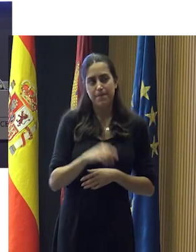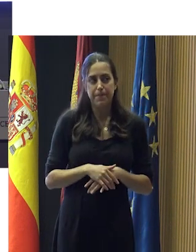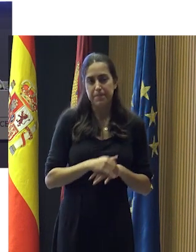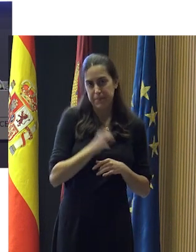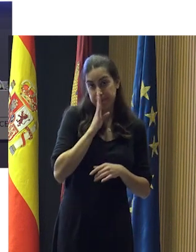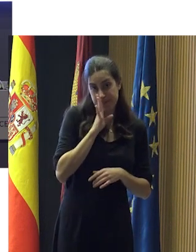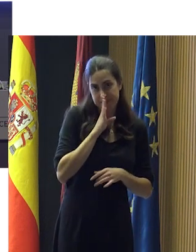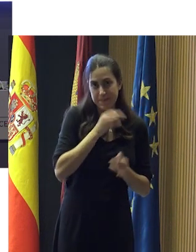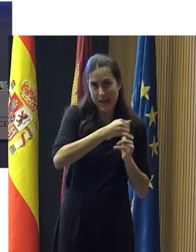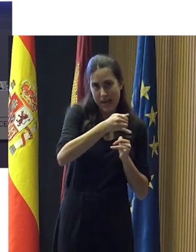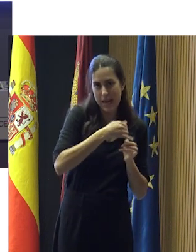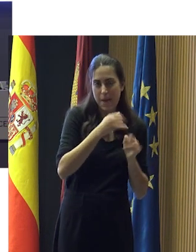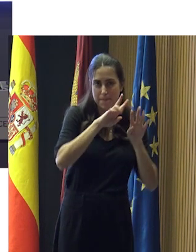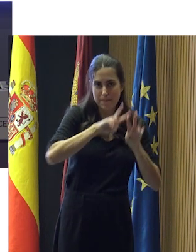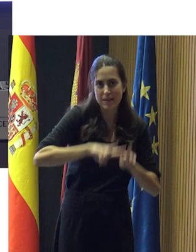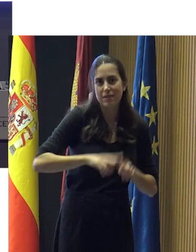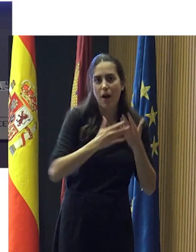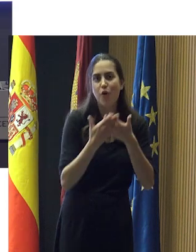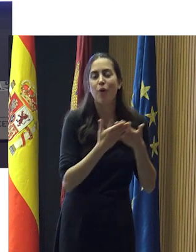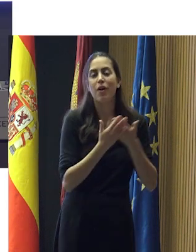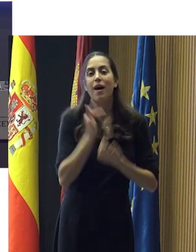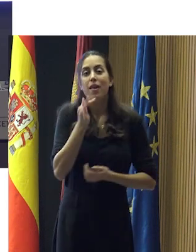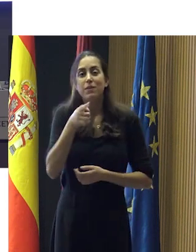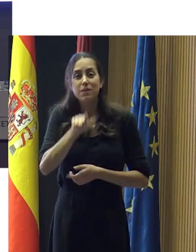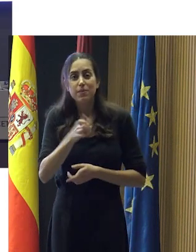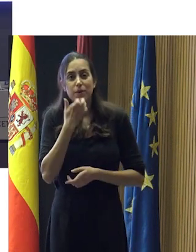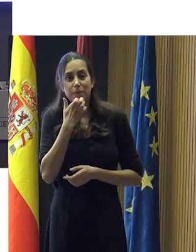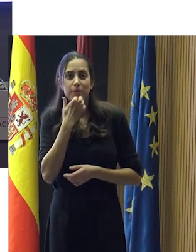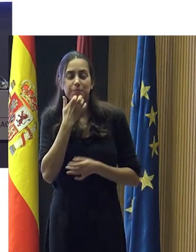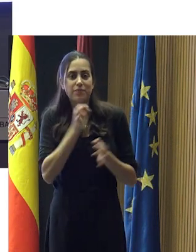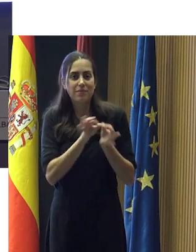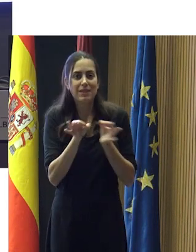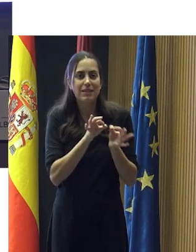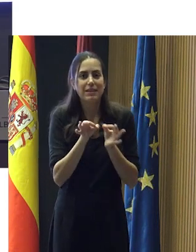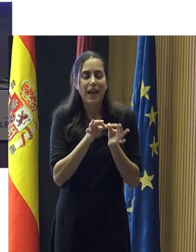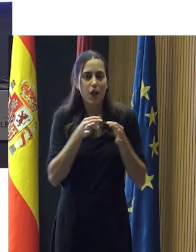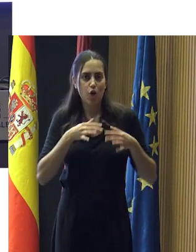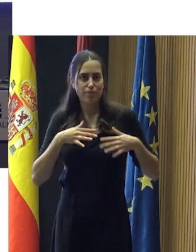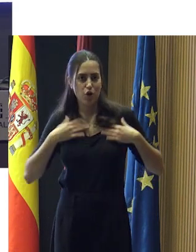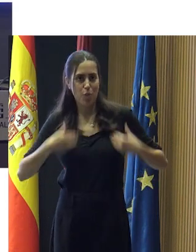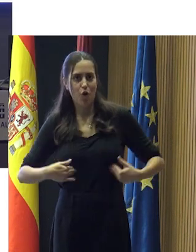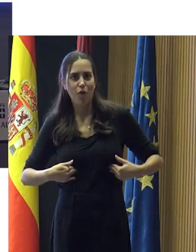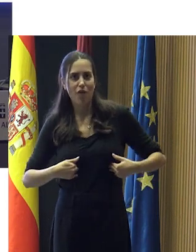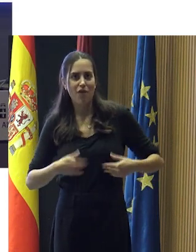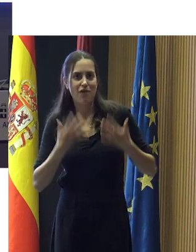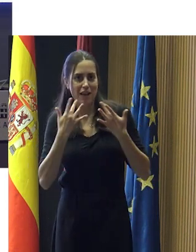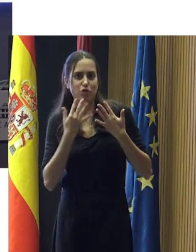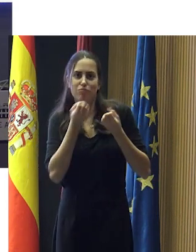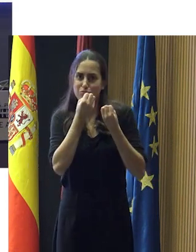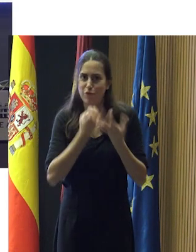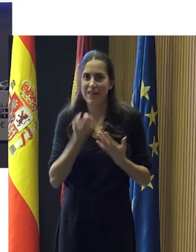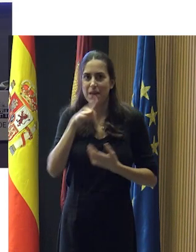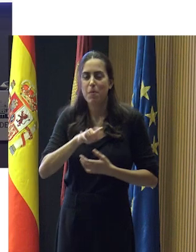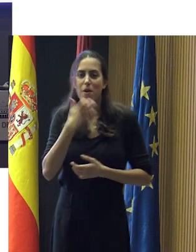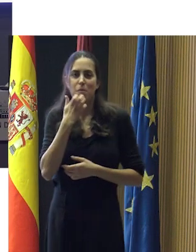Además, está muy bien usar tejido fresco de pacientes, pero necesitamos también